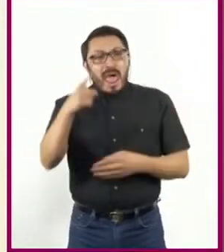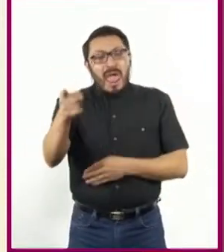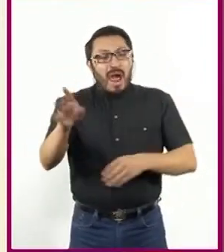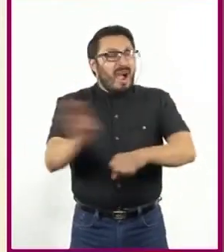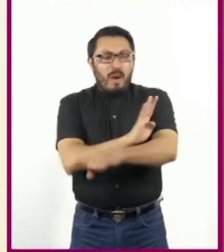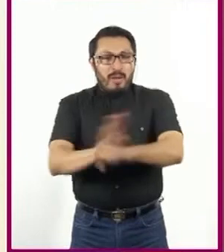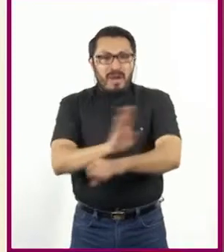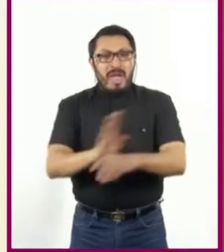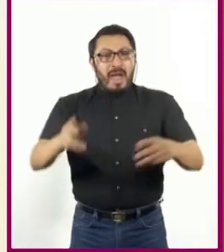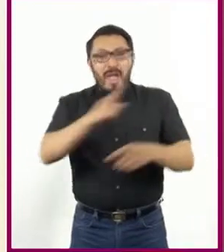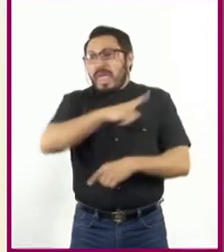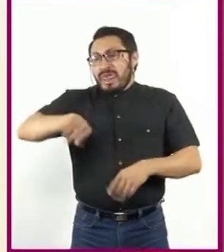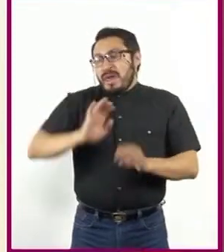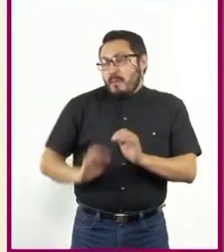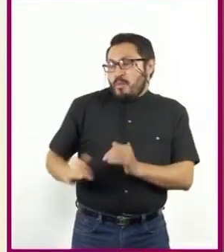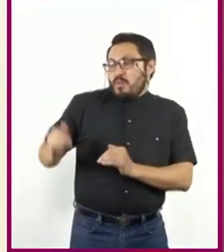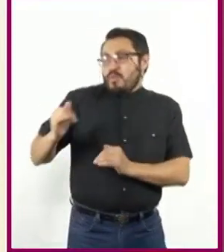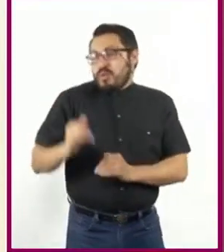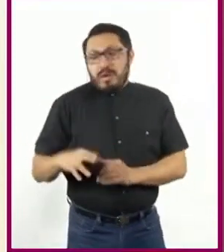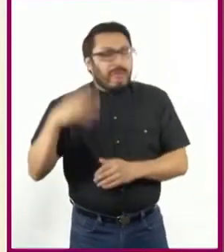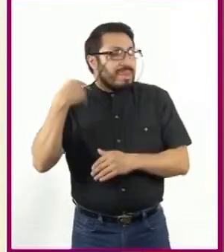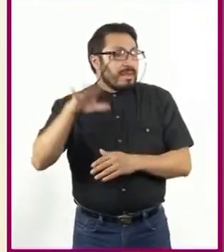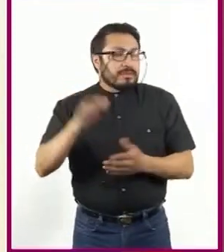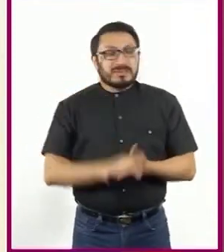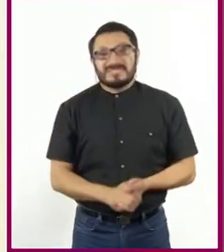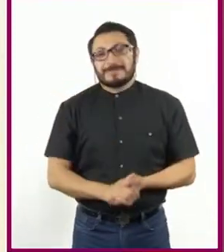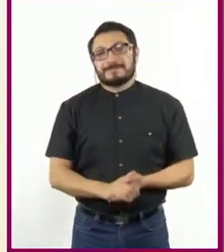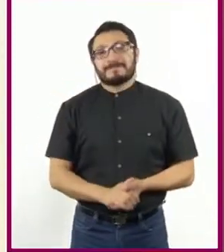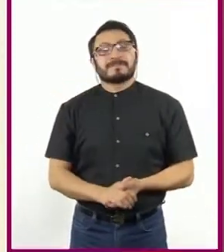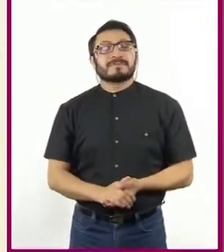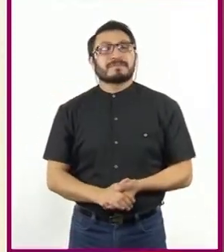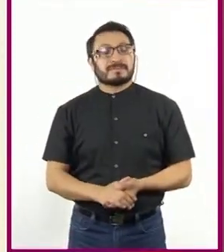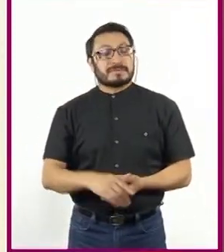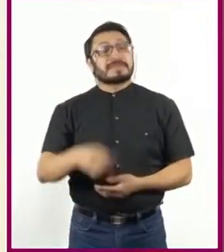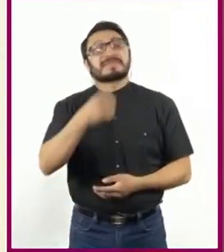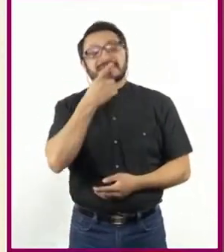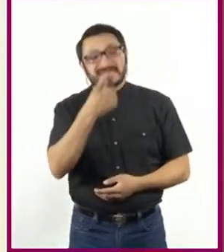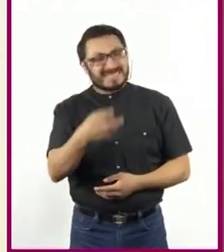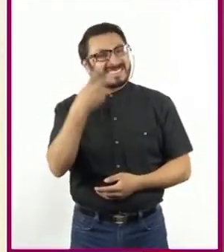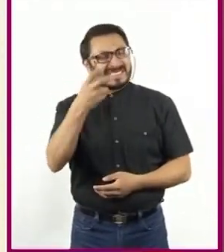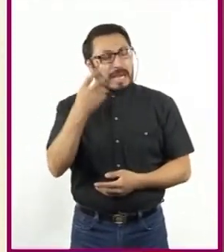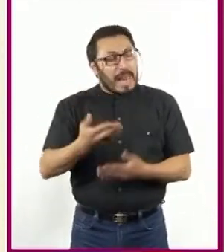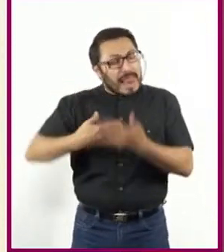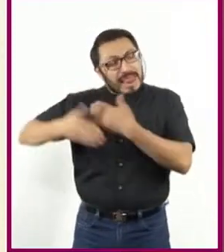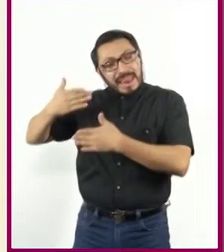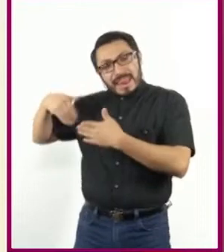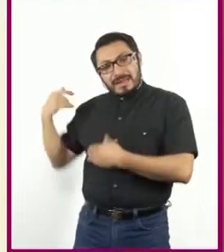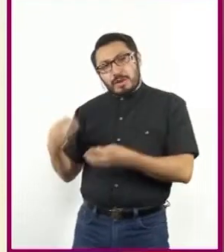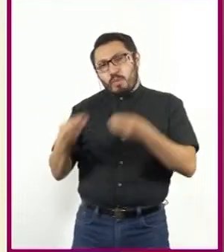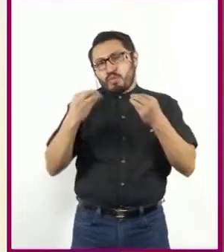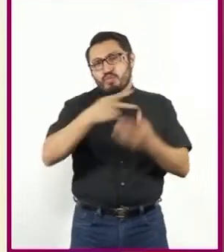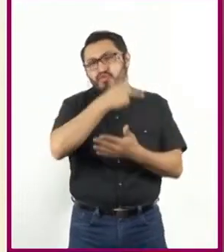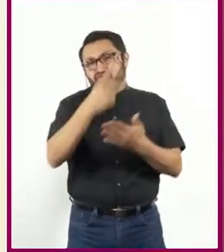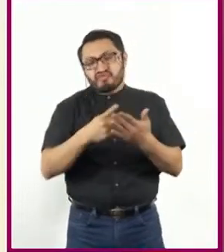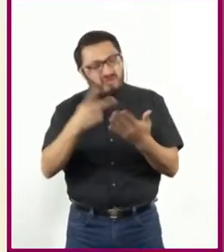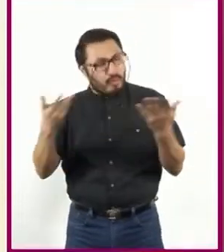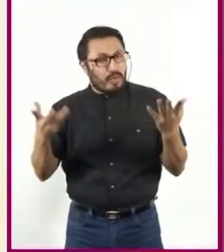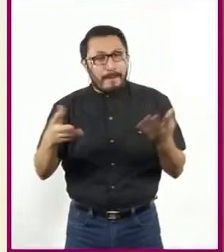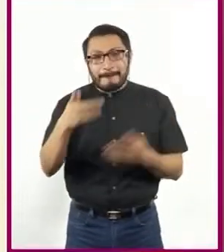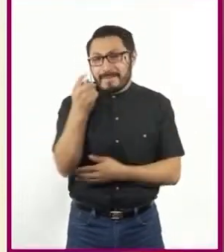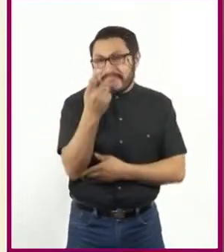de las y los demás. Debe mencionarse que originalmente muchos de estos programas de